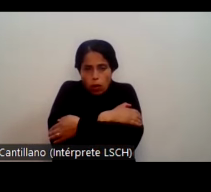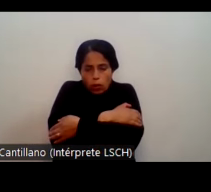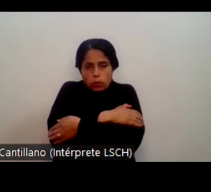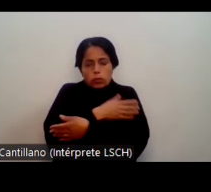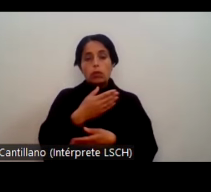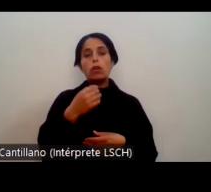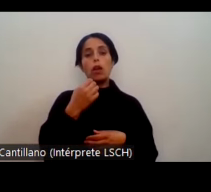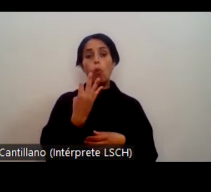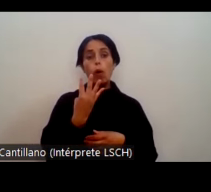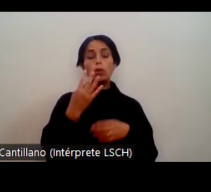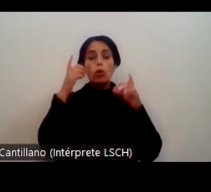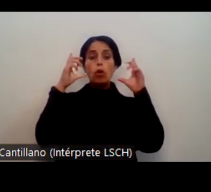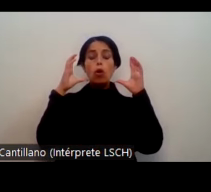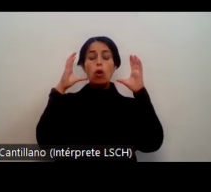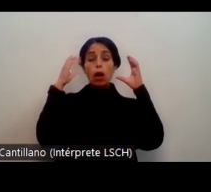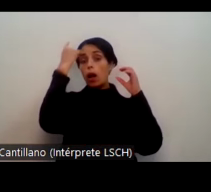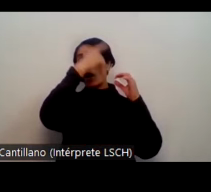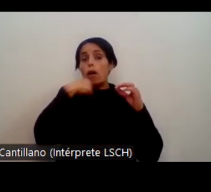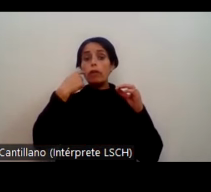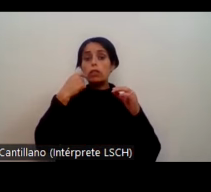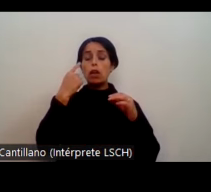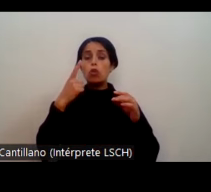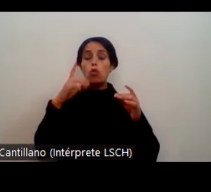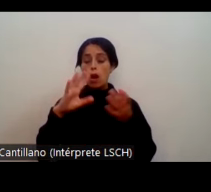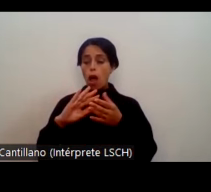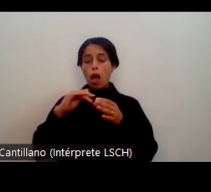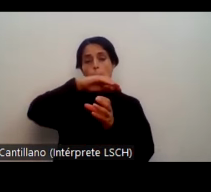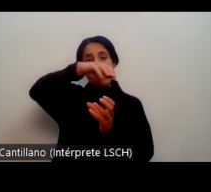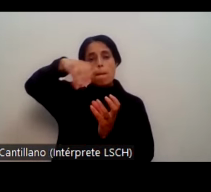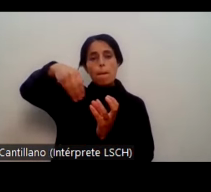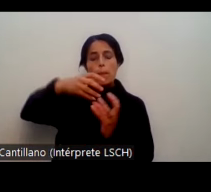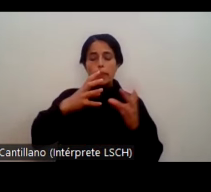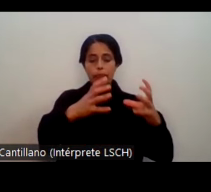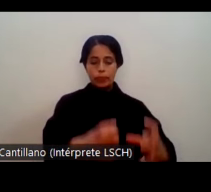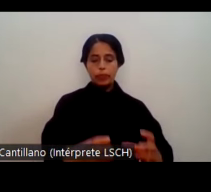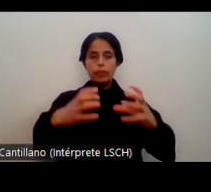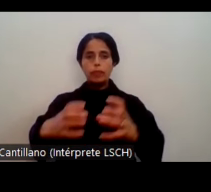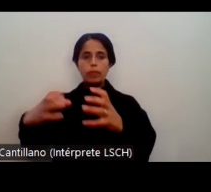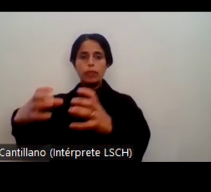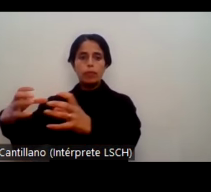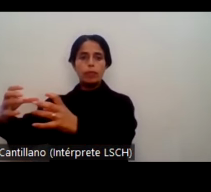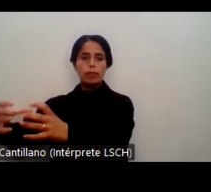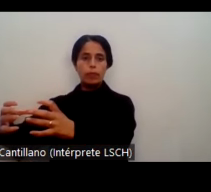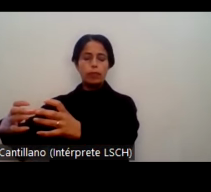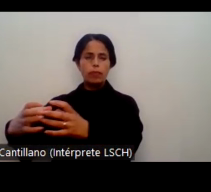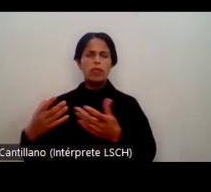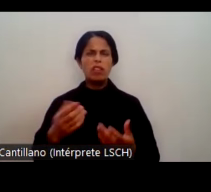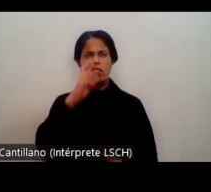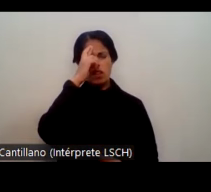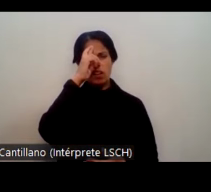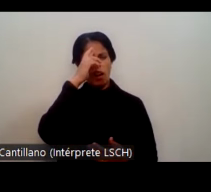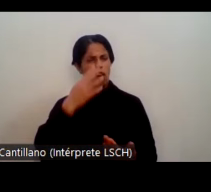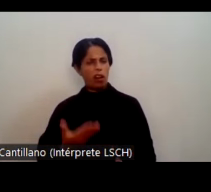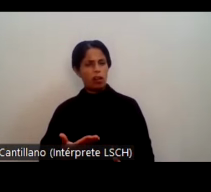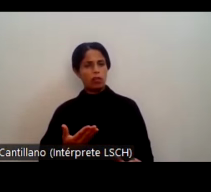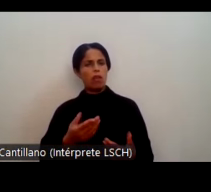las 4 cabezas envueltas en un solo lienzo ubicadas al pie de los cuerpos. Cosa extraña es la